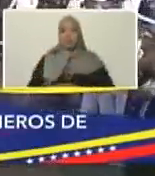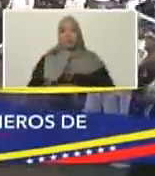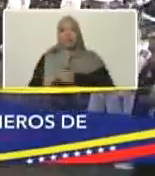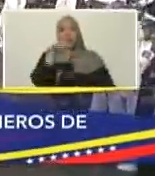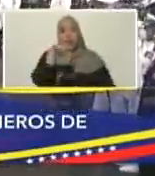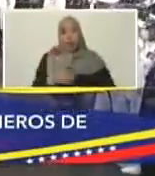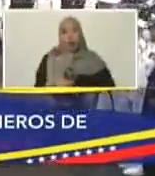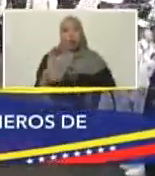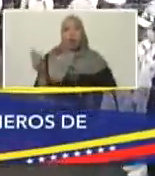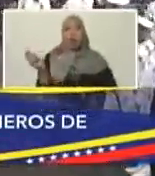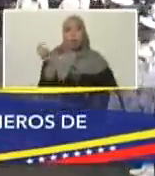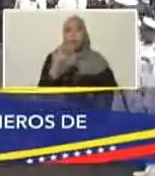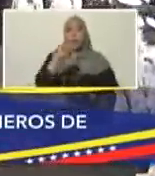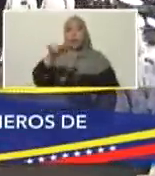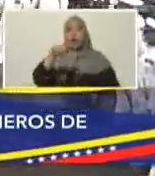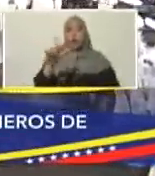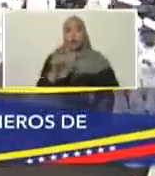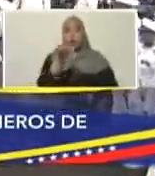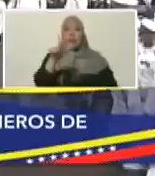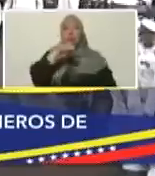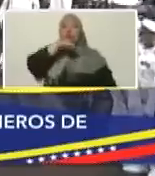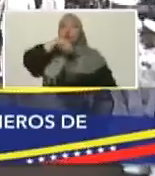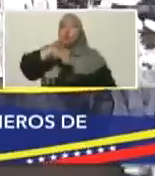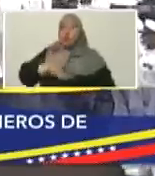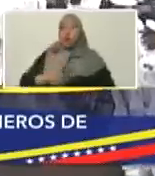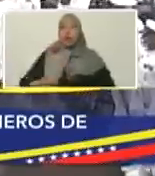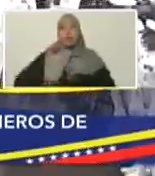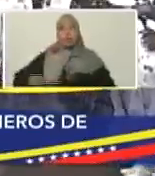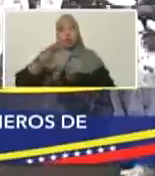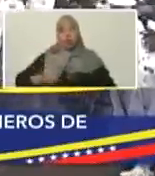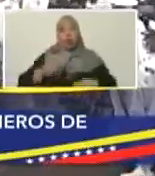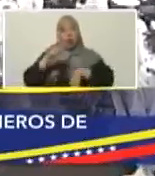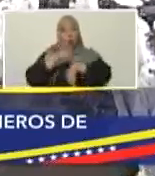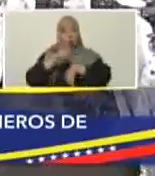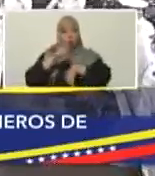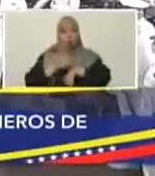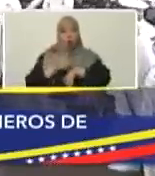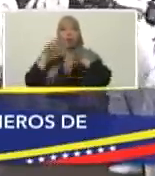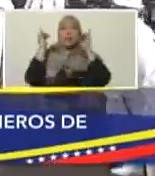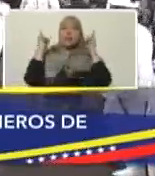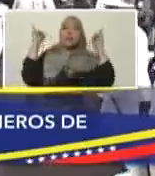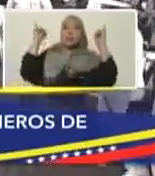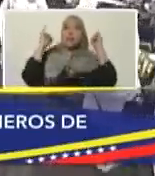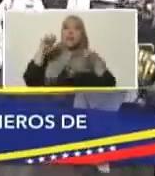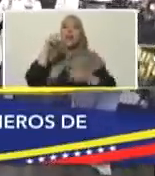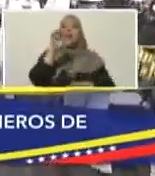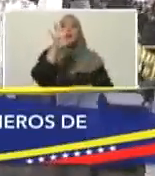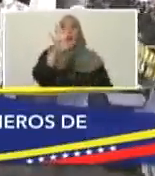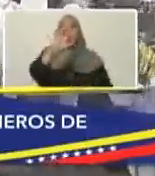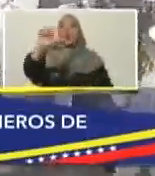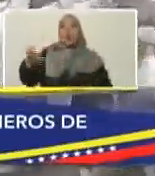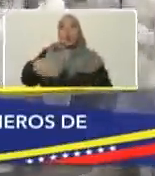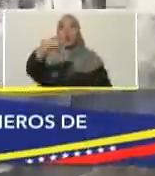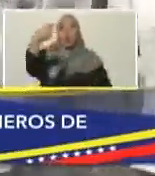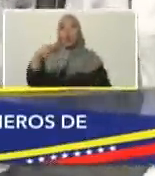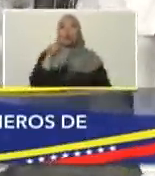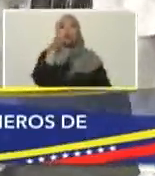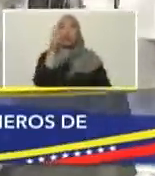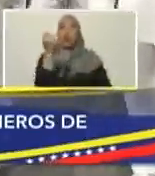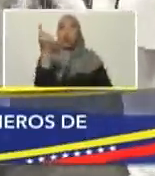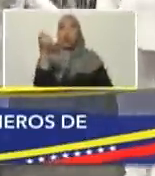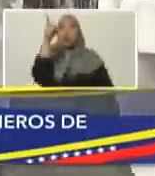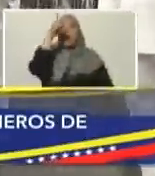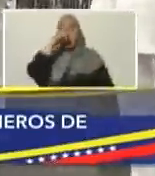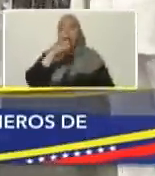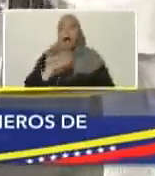Este mes de julio de profunda carga histórica, cuando estamos a pocas horas de celebrarse este 5 de julio, 211 años de la